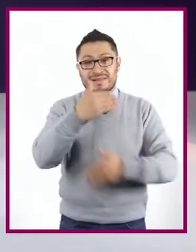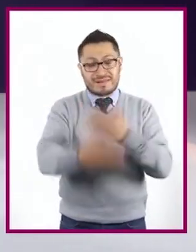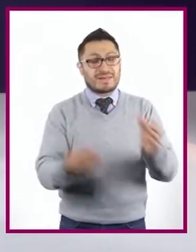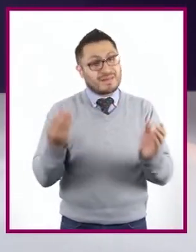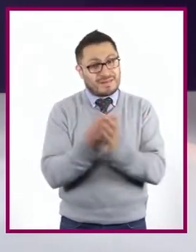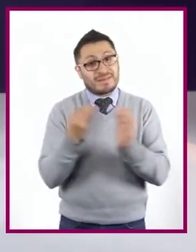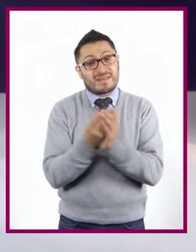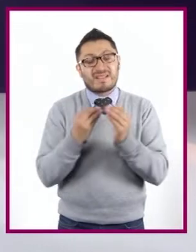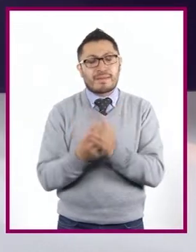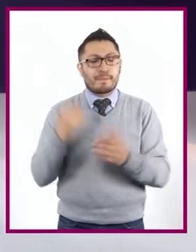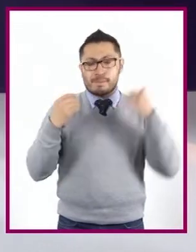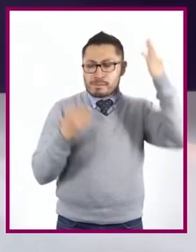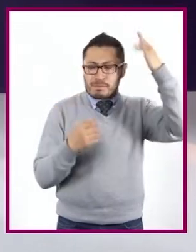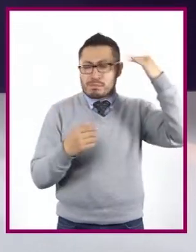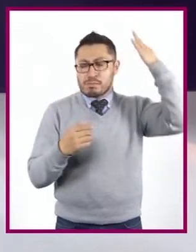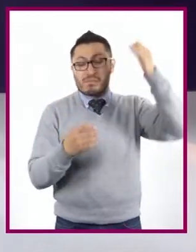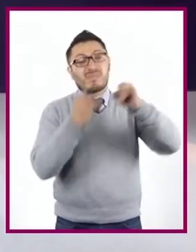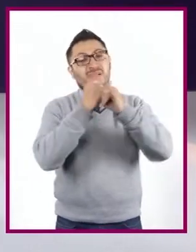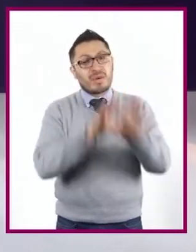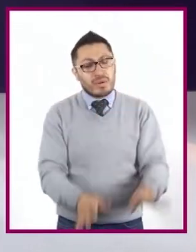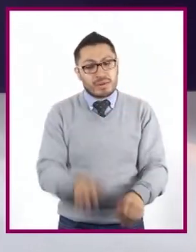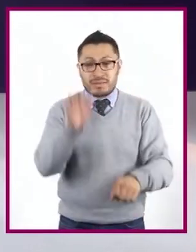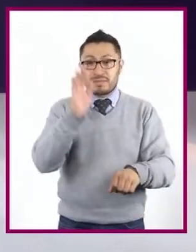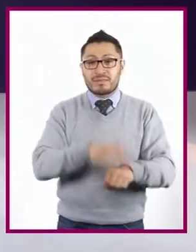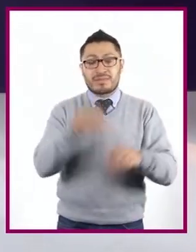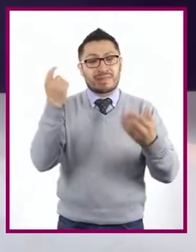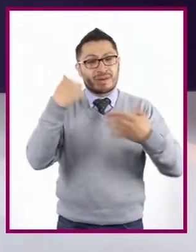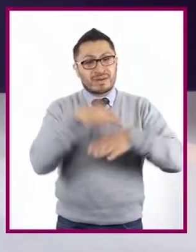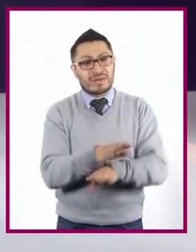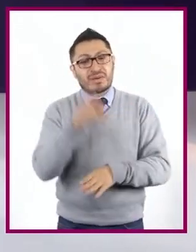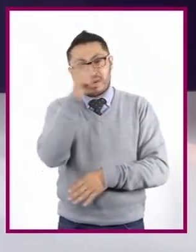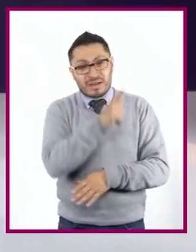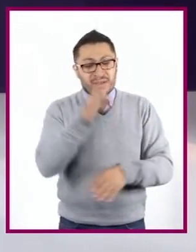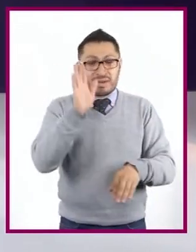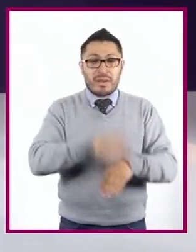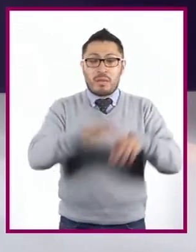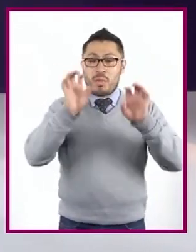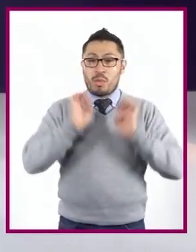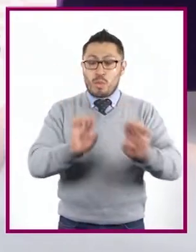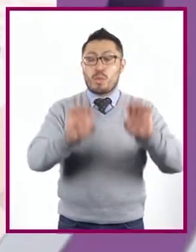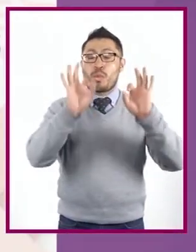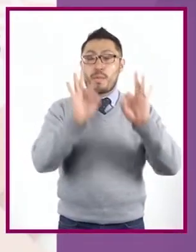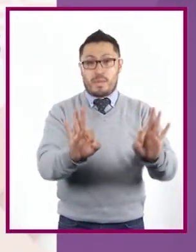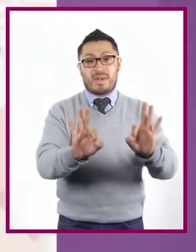sesión, analizaremos una nota más que se apoya en el lenguaje de mayor formalidad.